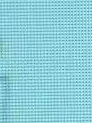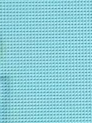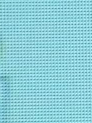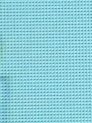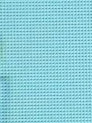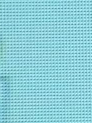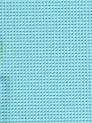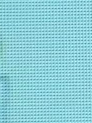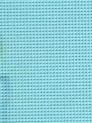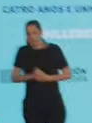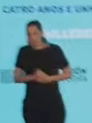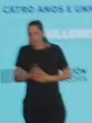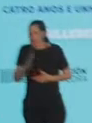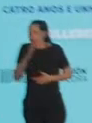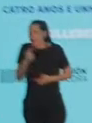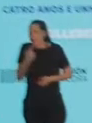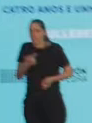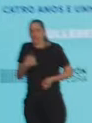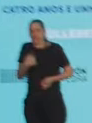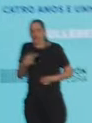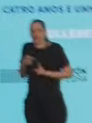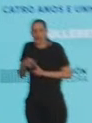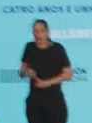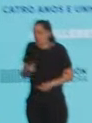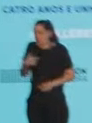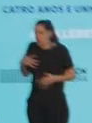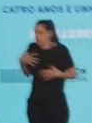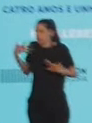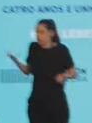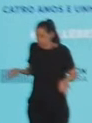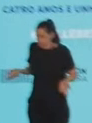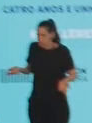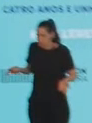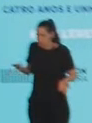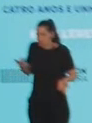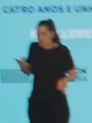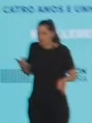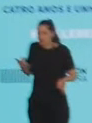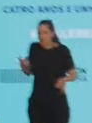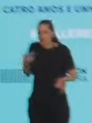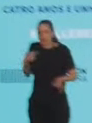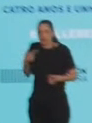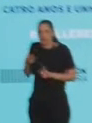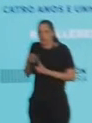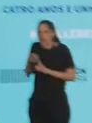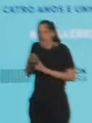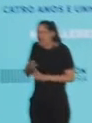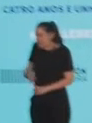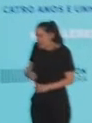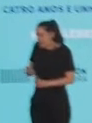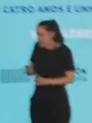O sea, amiga, ahora cuando me habláis de referencia, no sé ni cómo se escribe. Para mí referencia es la referencia de un traje que viene aquí atrás, referencia